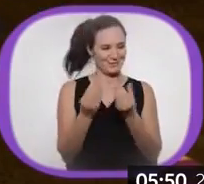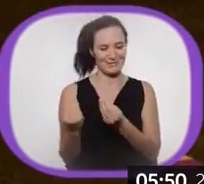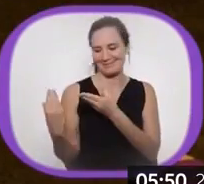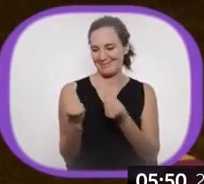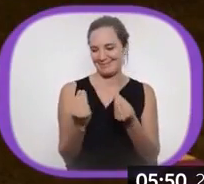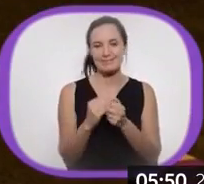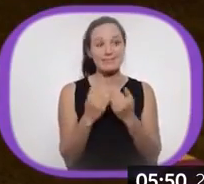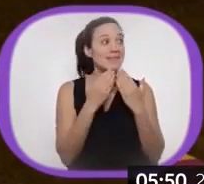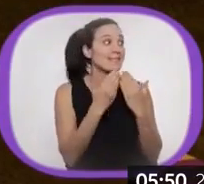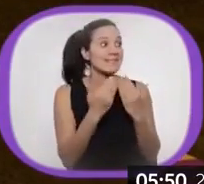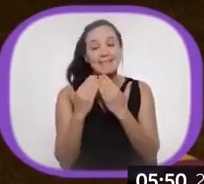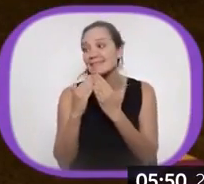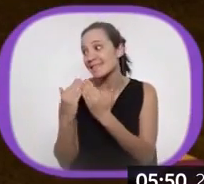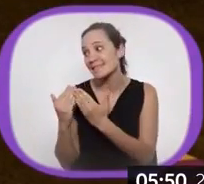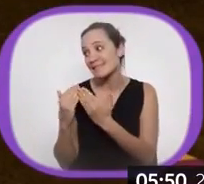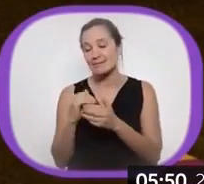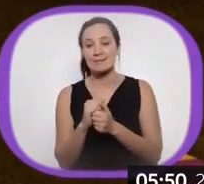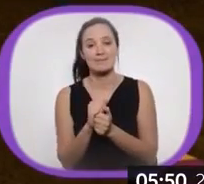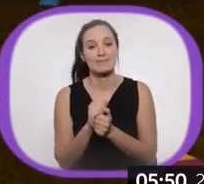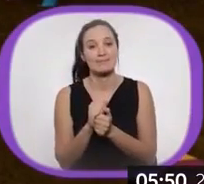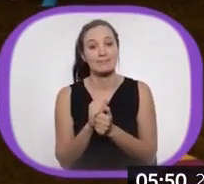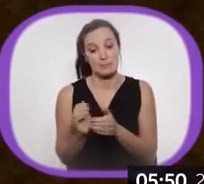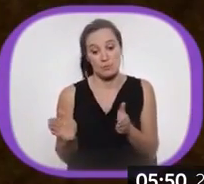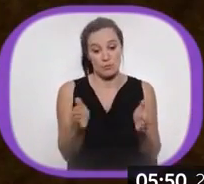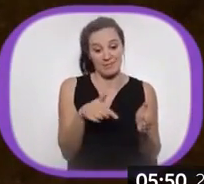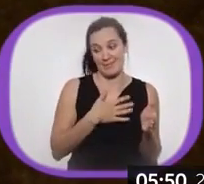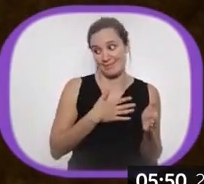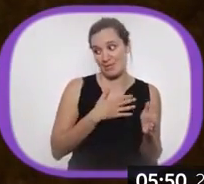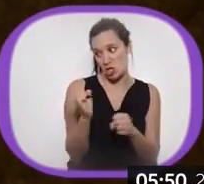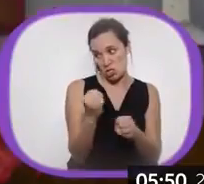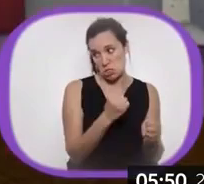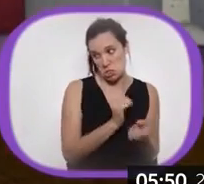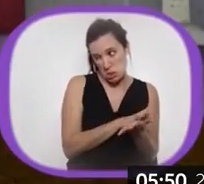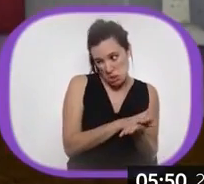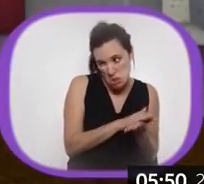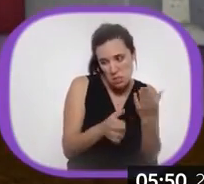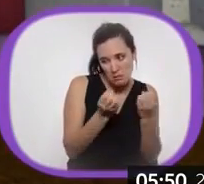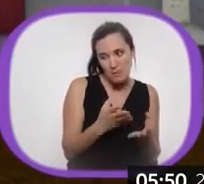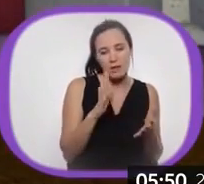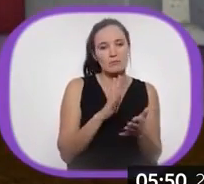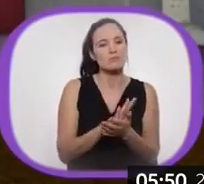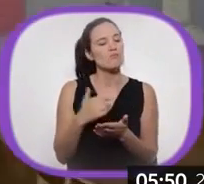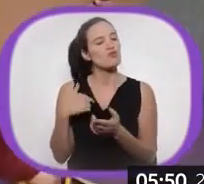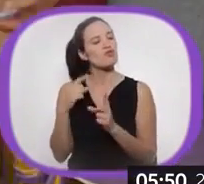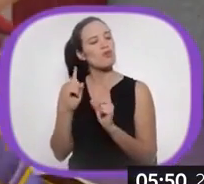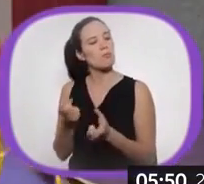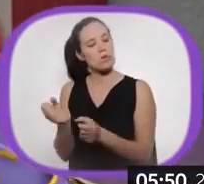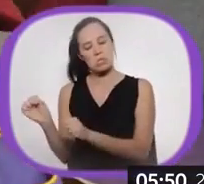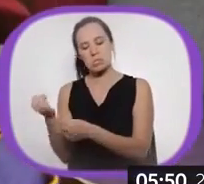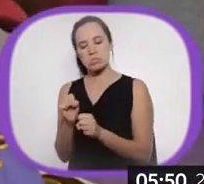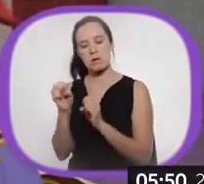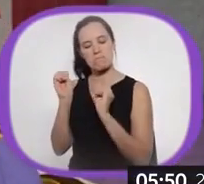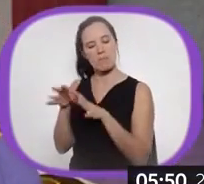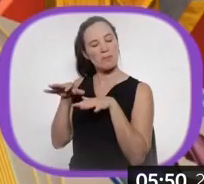Gracias, Squirty Sparky. Este es mi lado y lo dejaré bien limpio. Bien, haré mi lado con un hechizo